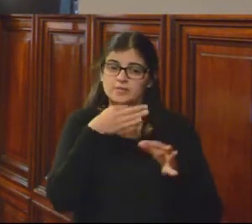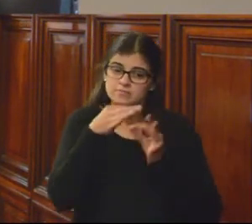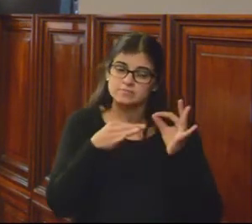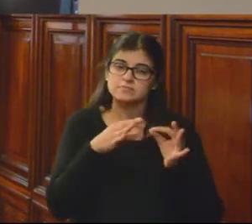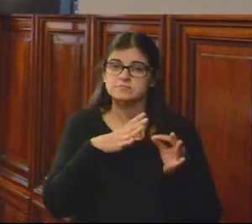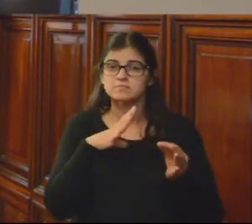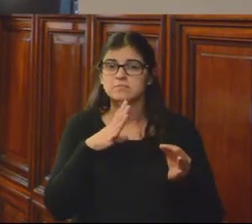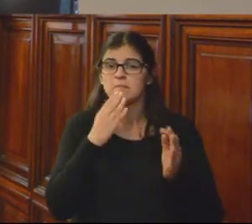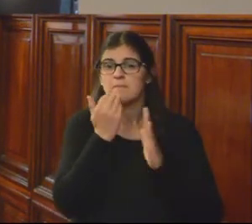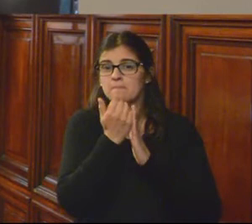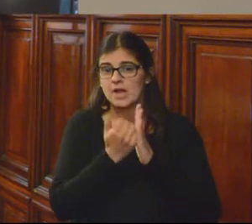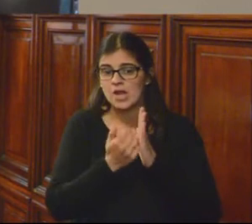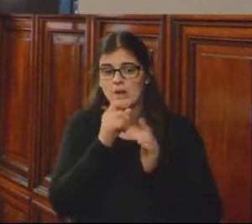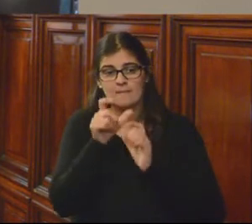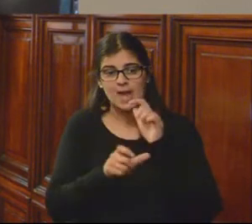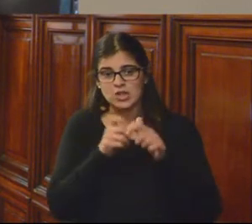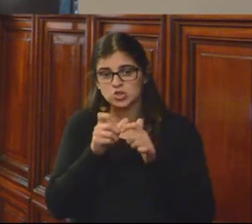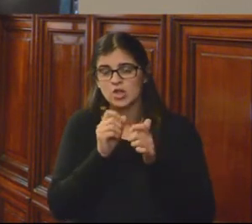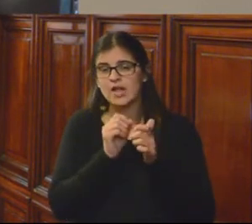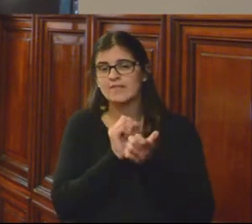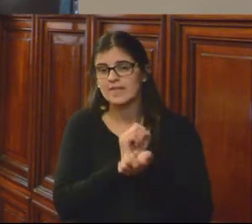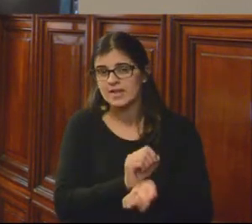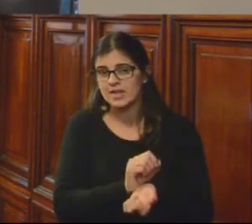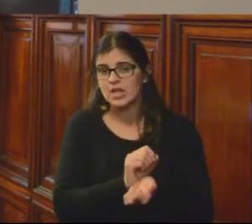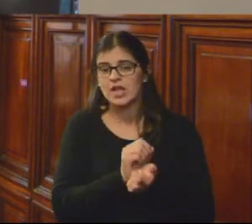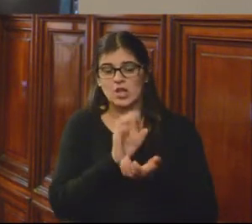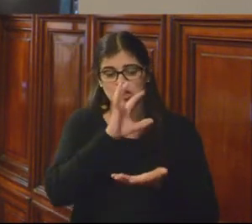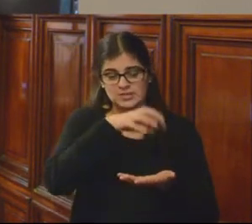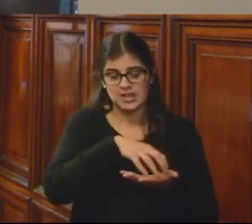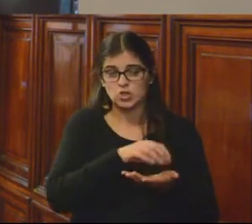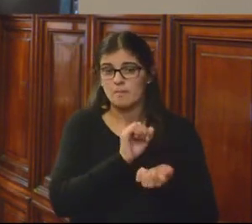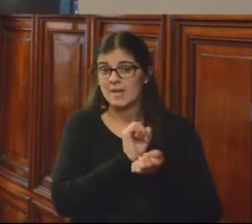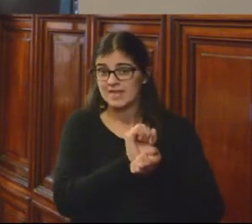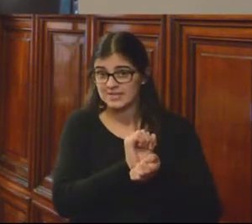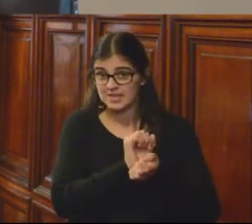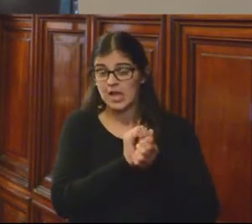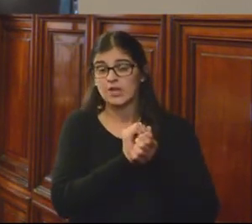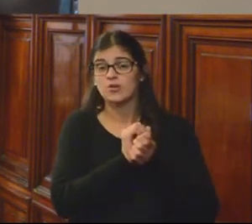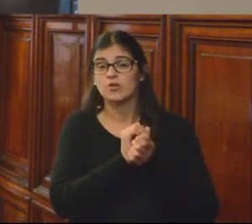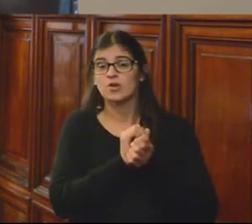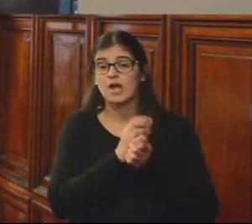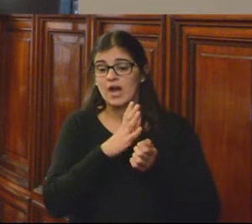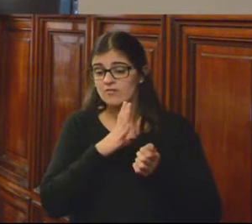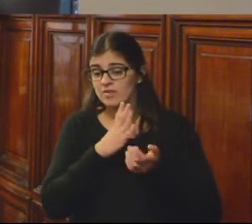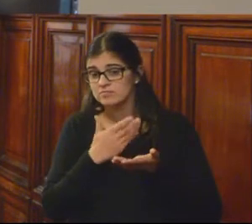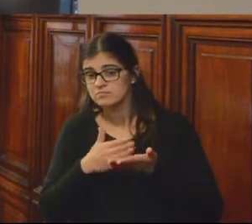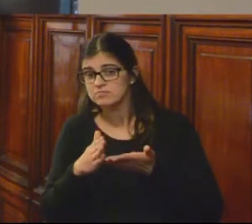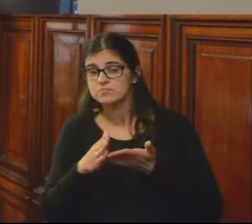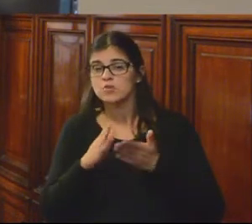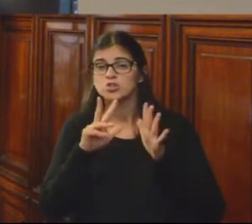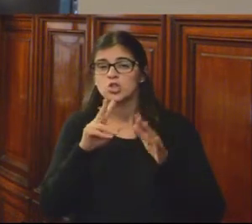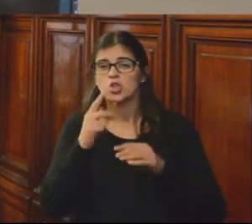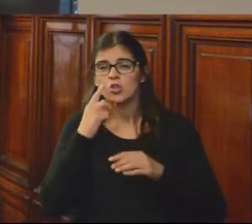menos personas detenidas en los centros penitenciarios, de que habría espacio, o sea que 82.000